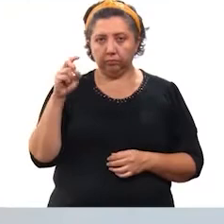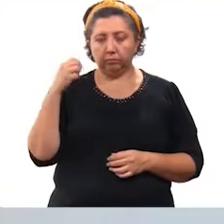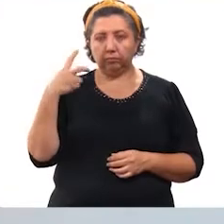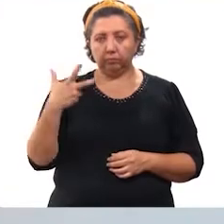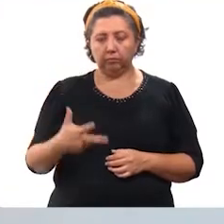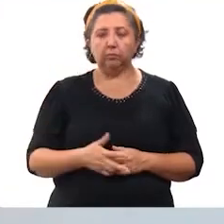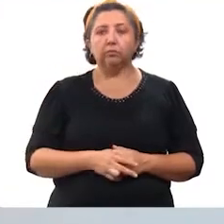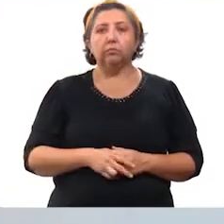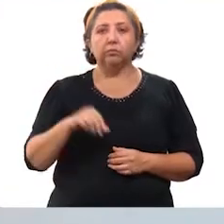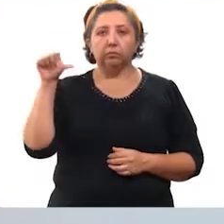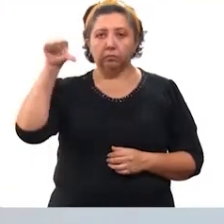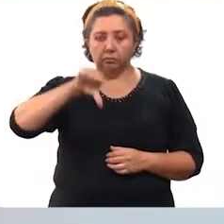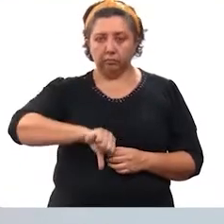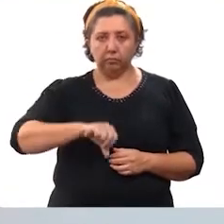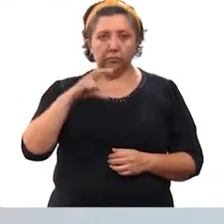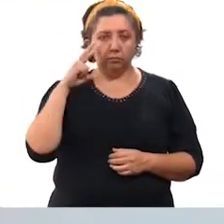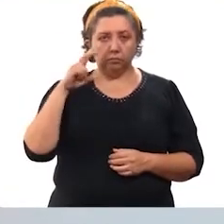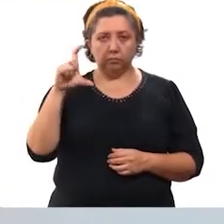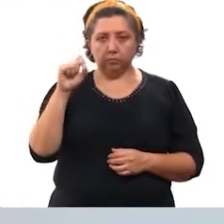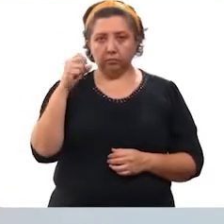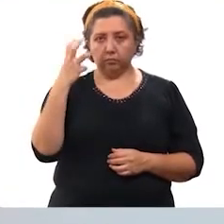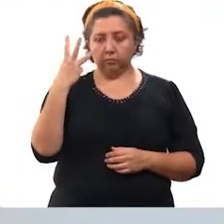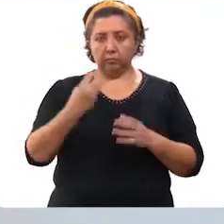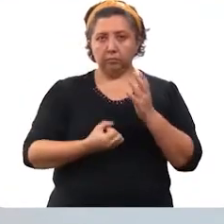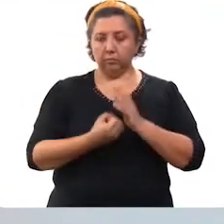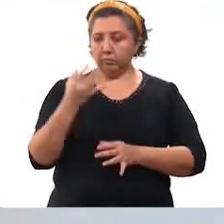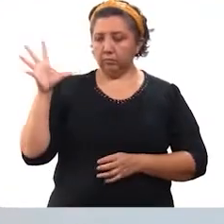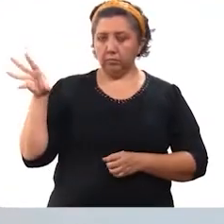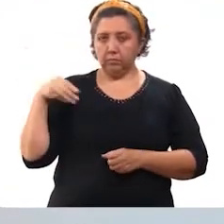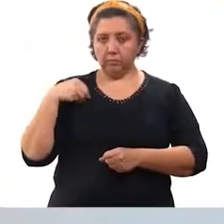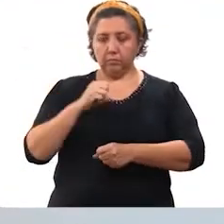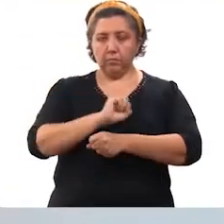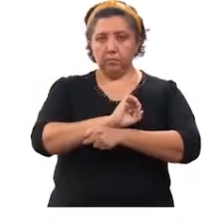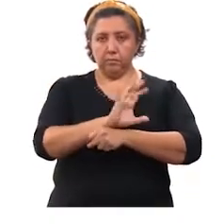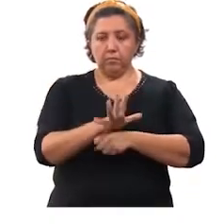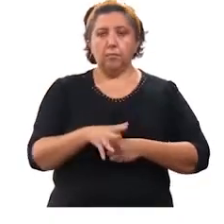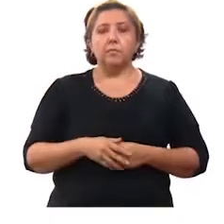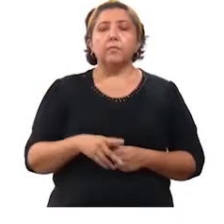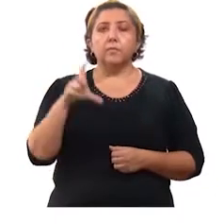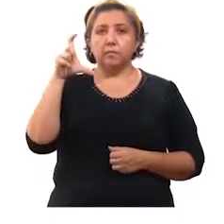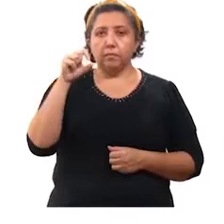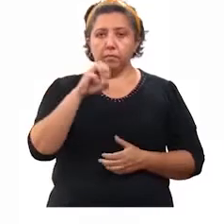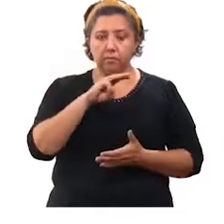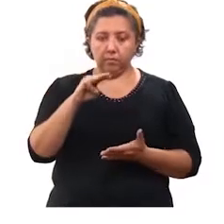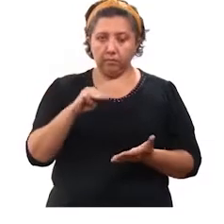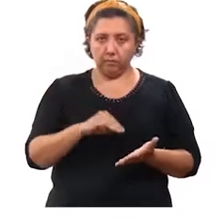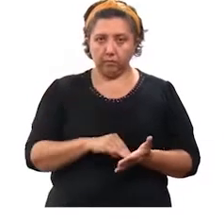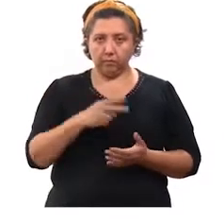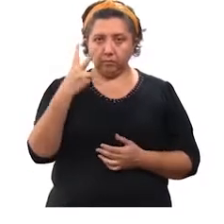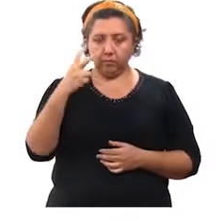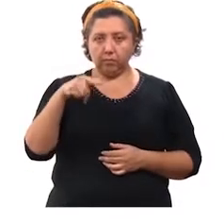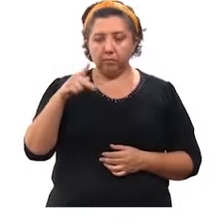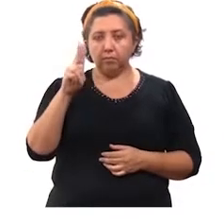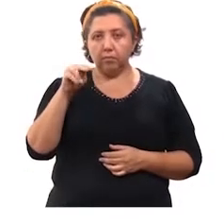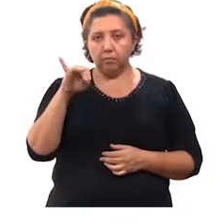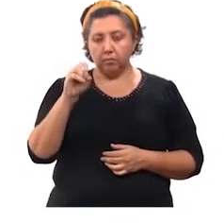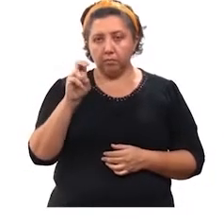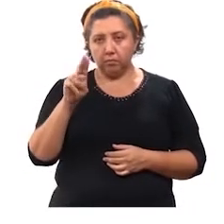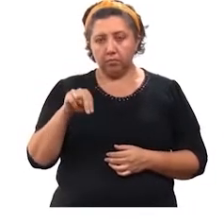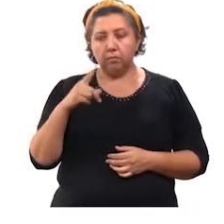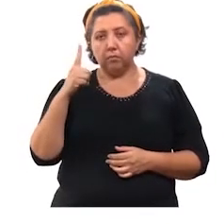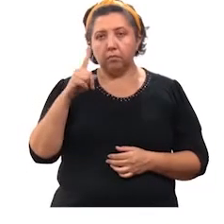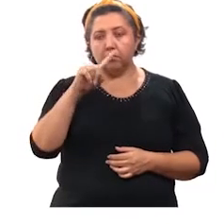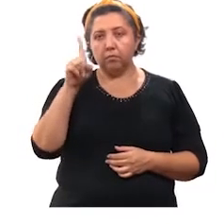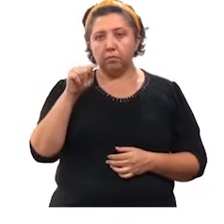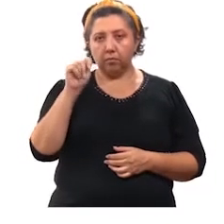77.438. Hoy se detectaron 23 nuevos contagios de coronavirus, 20 en Mérida, 2 en Canacín, 1